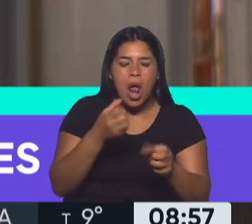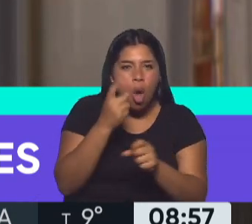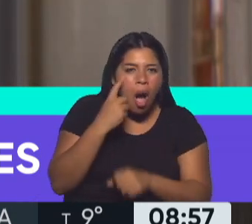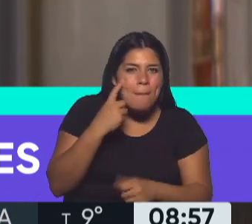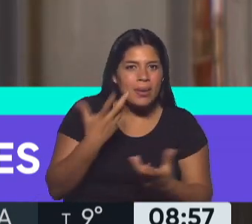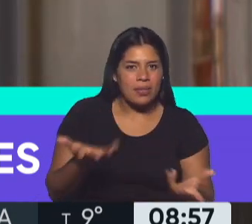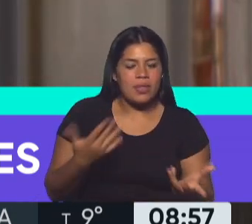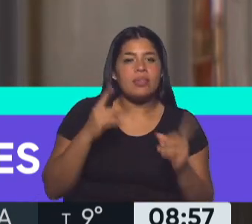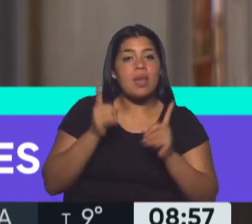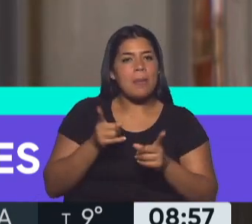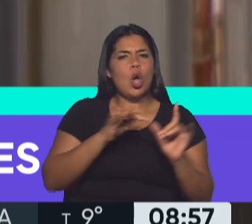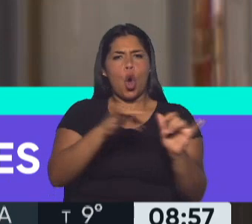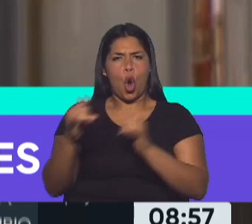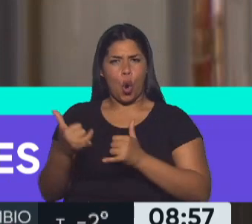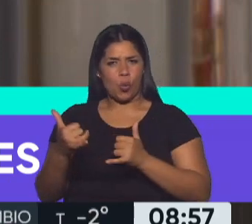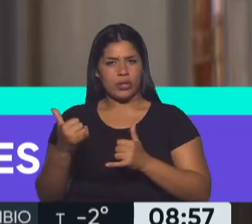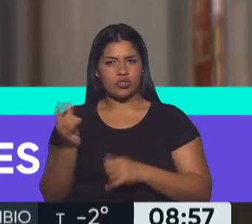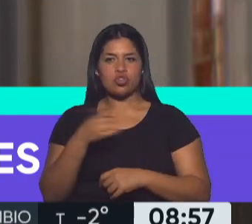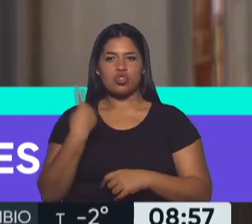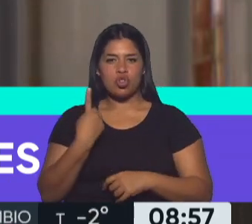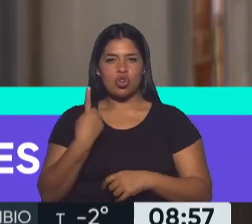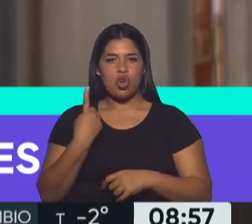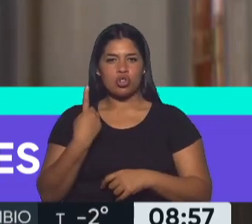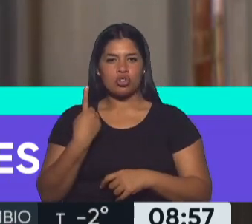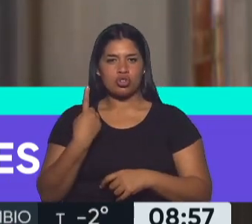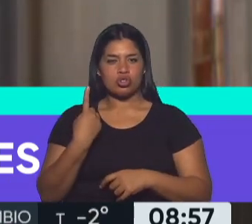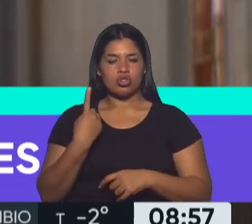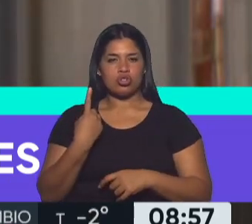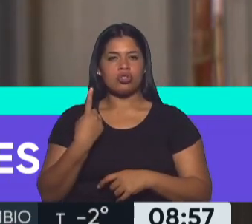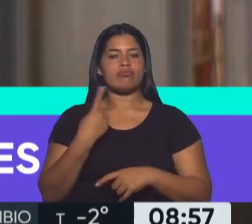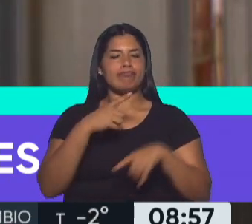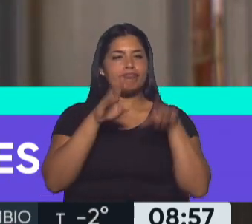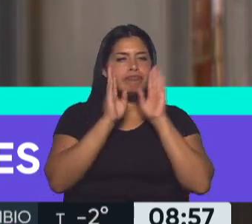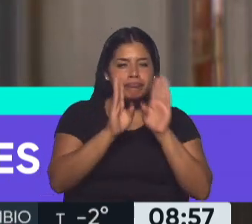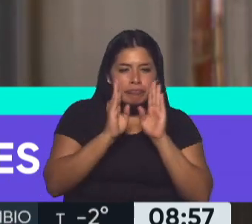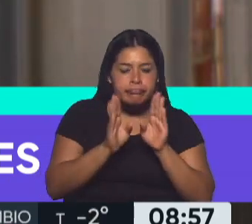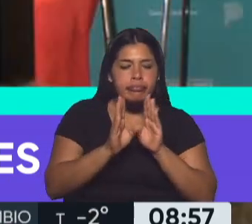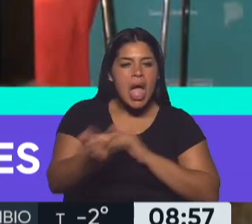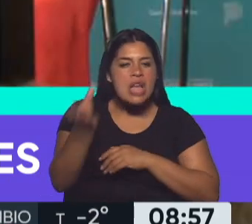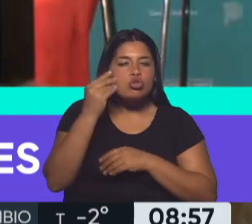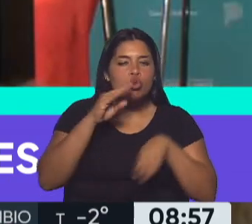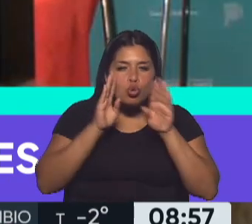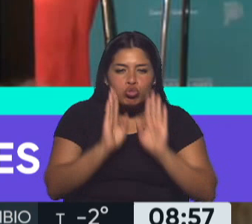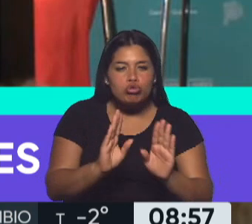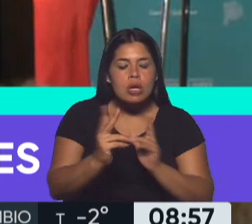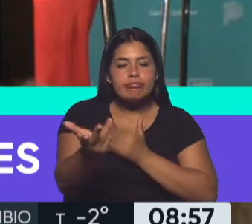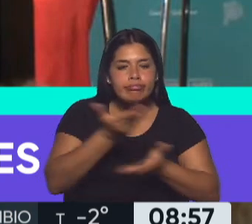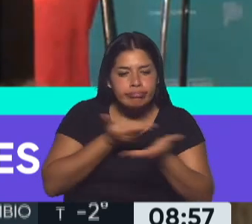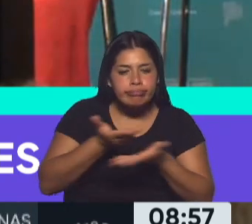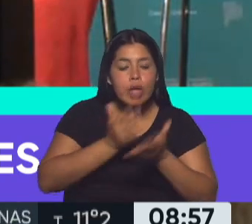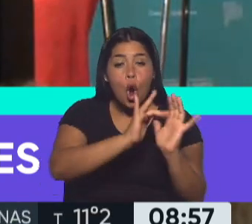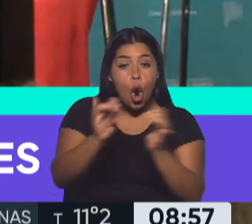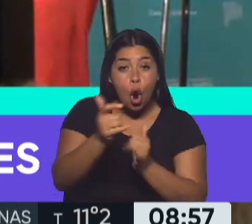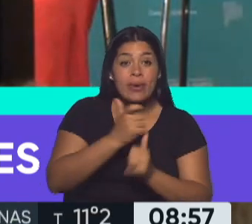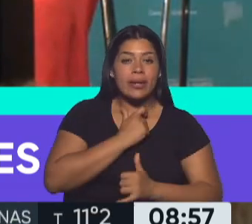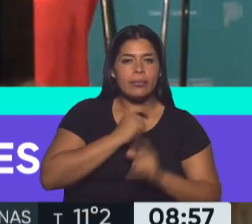queremos generar una línea de escucha a los jóvenes, un tiempo donde vamos a poner en el centro la